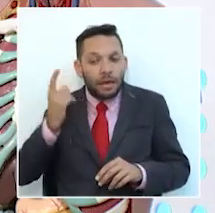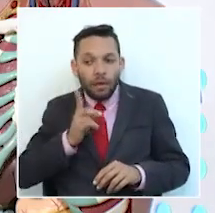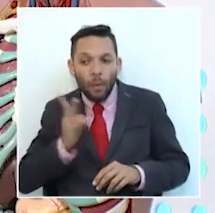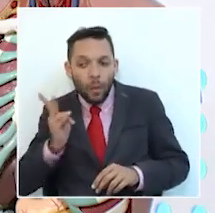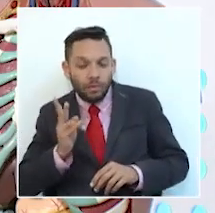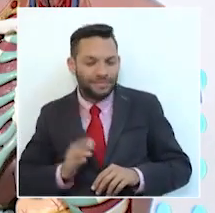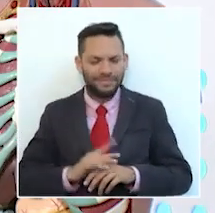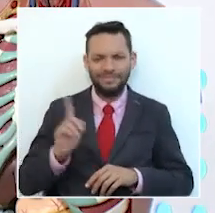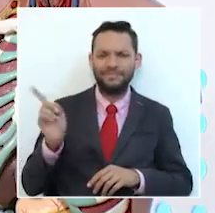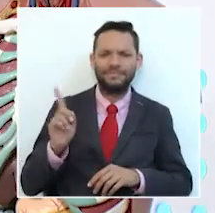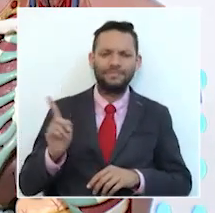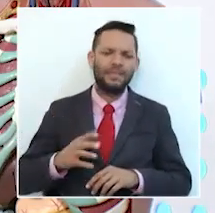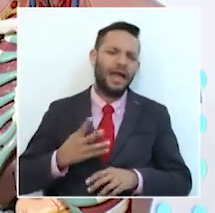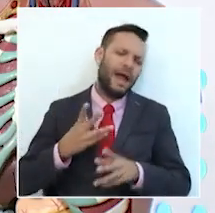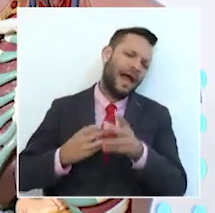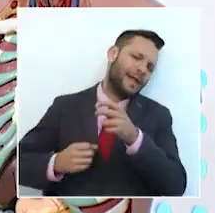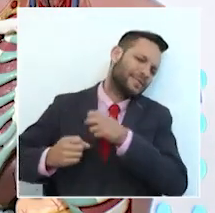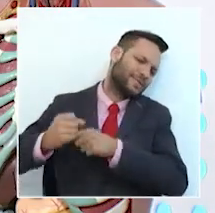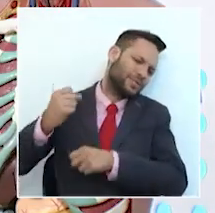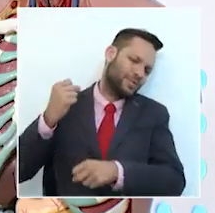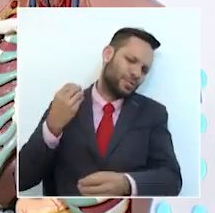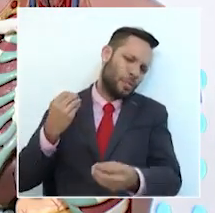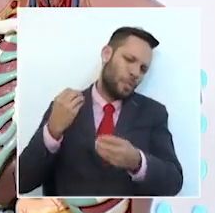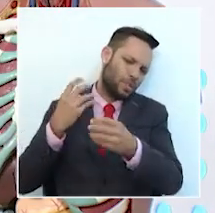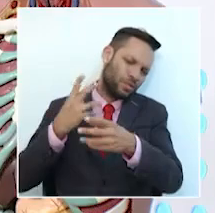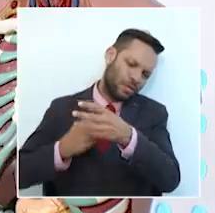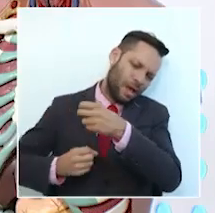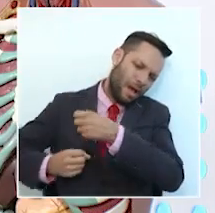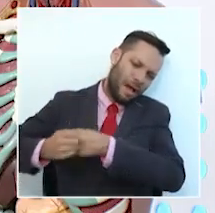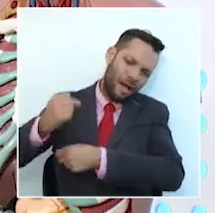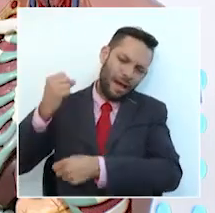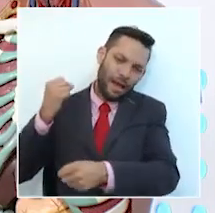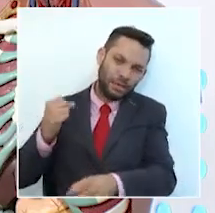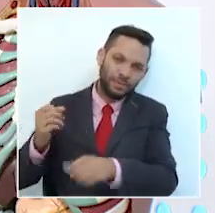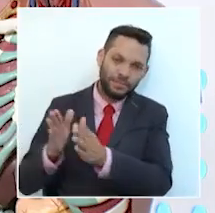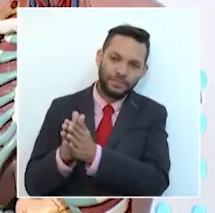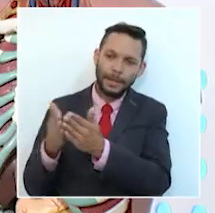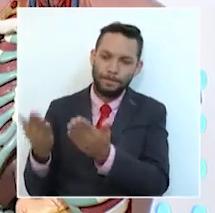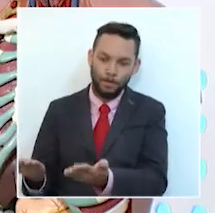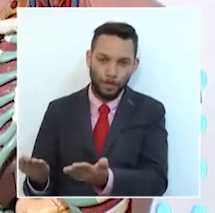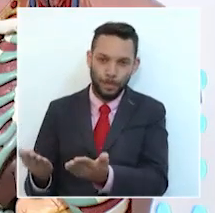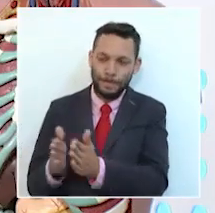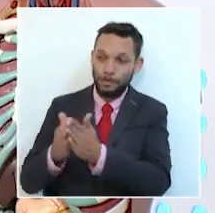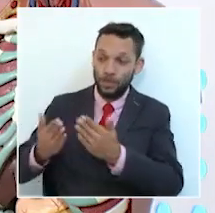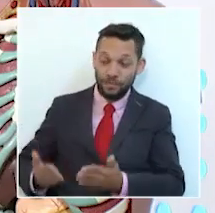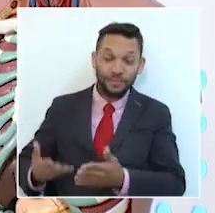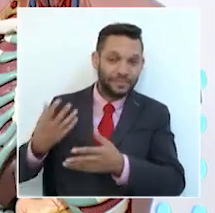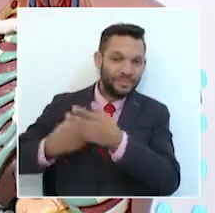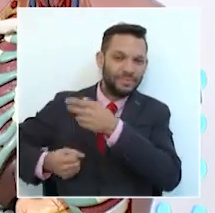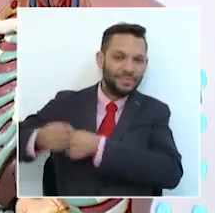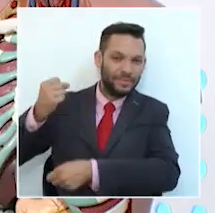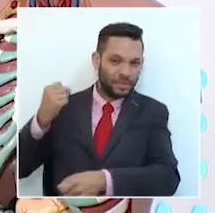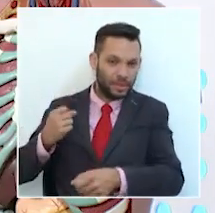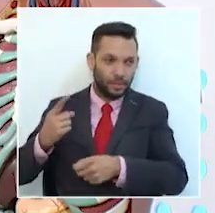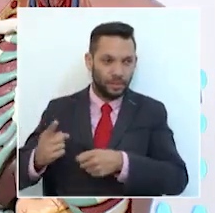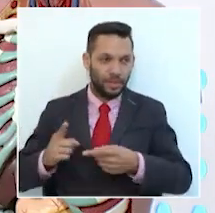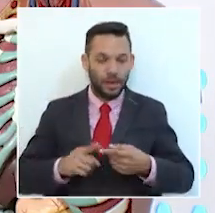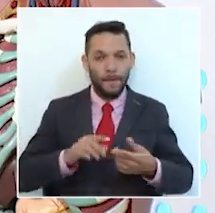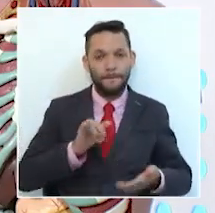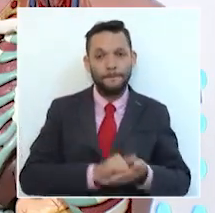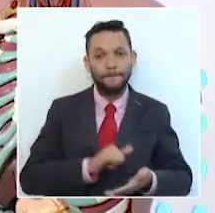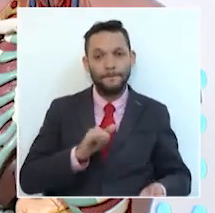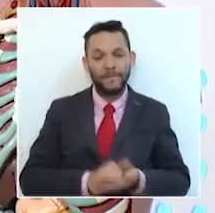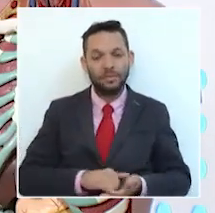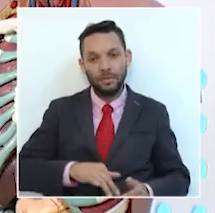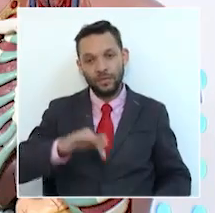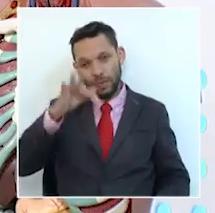es milenario los libros escritos en sánscrito hablaban de esto ahora que estaban india en los hospitales